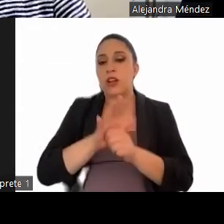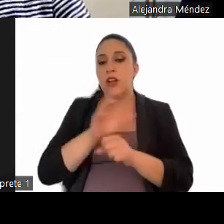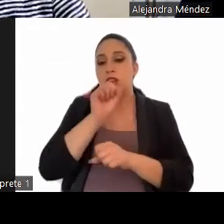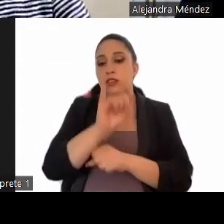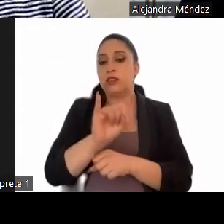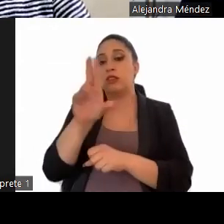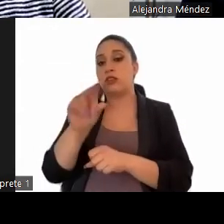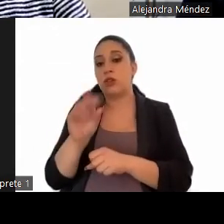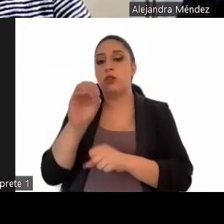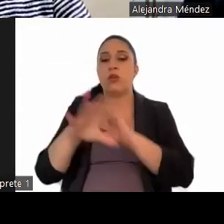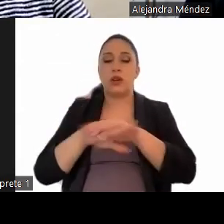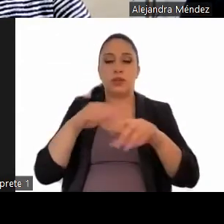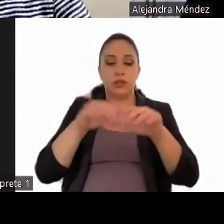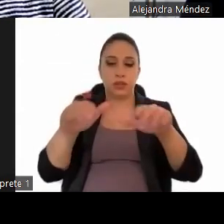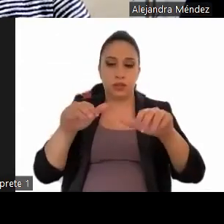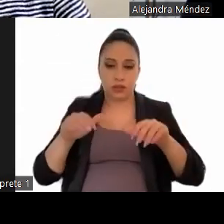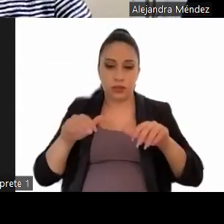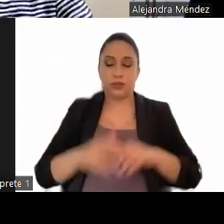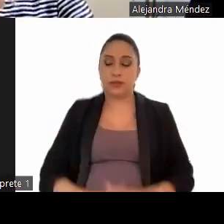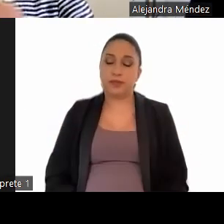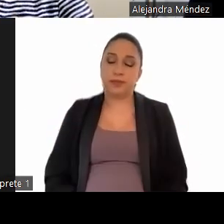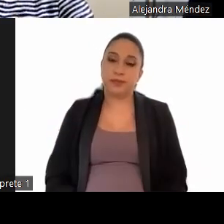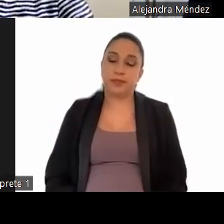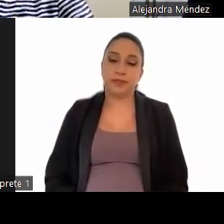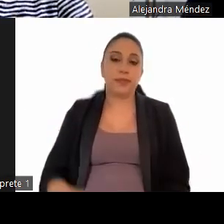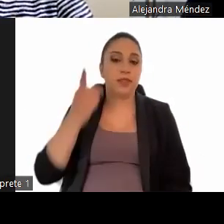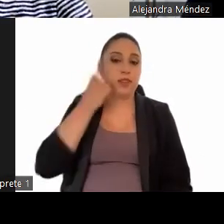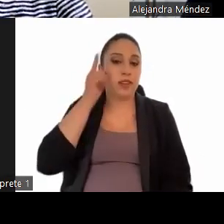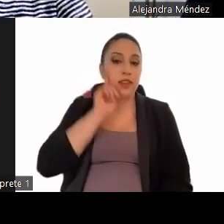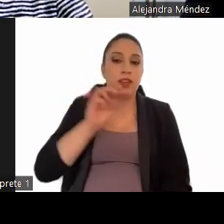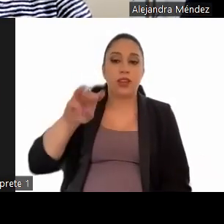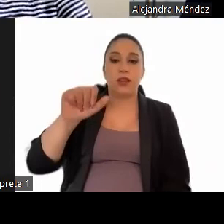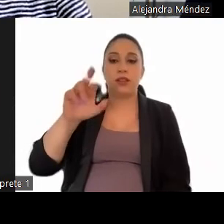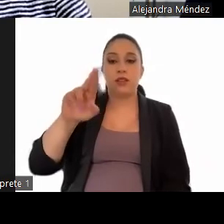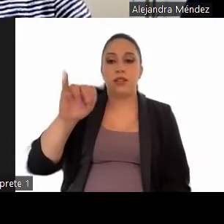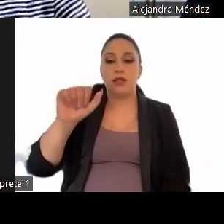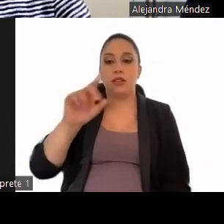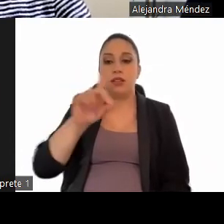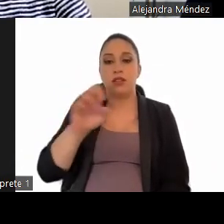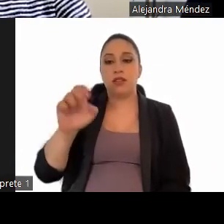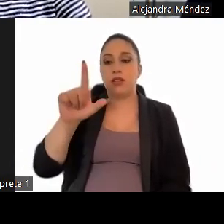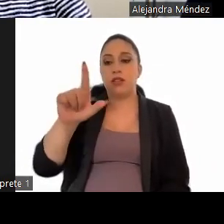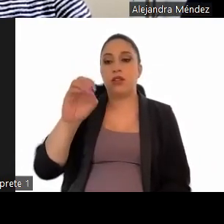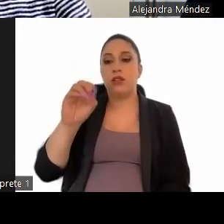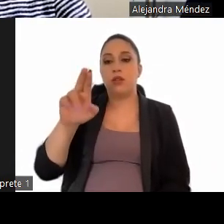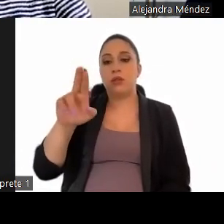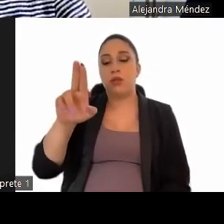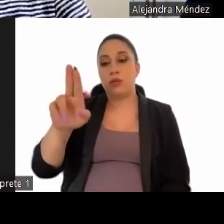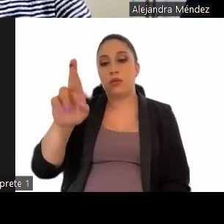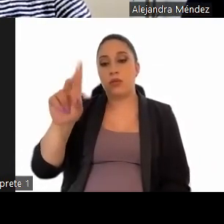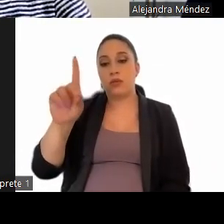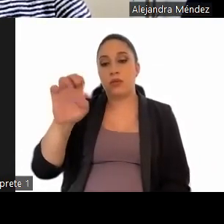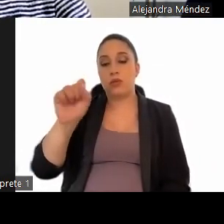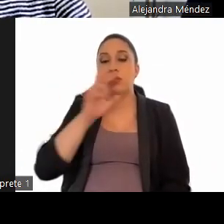puede ser a favor, en contra o en abstención. Diputada María de Lourdes González Hernández. A favor.